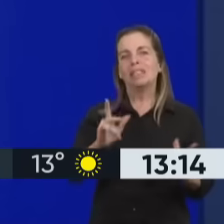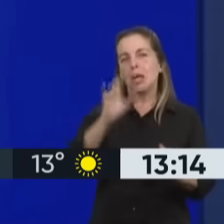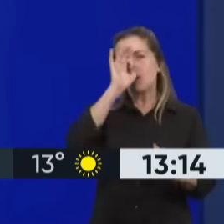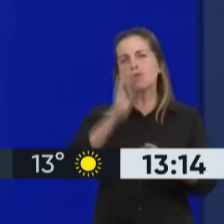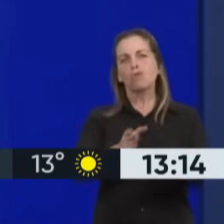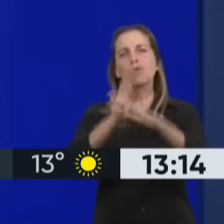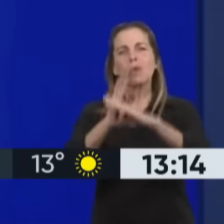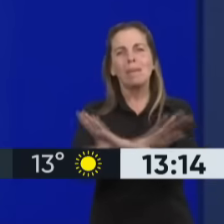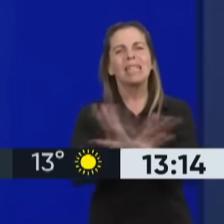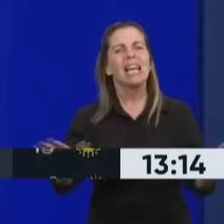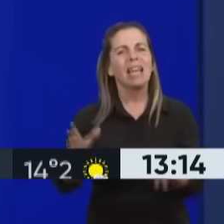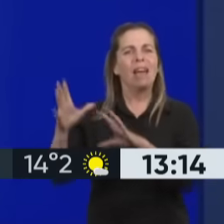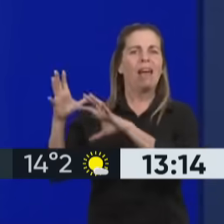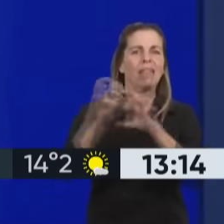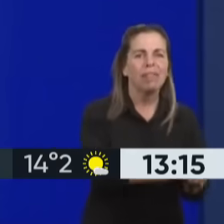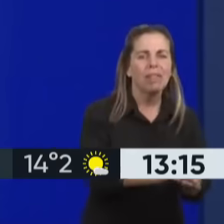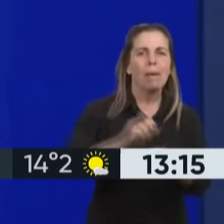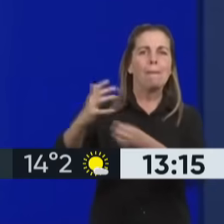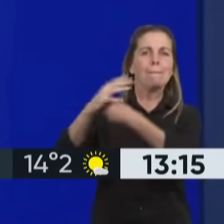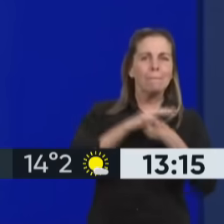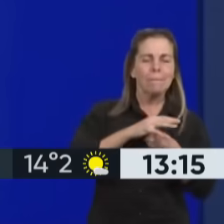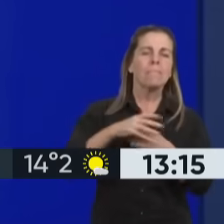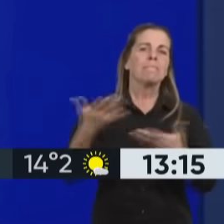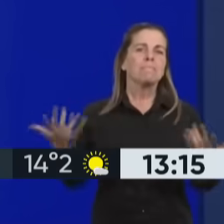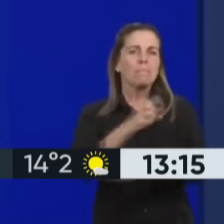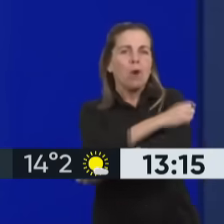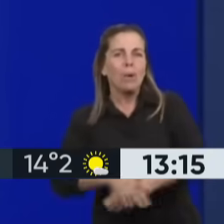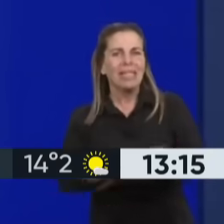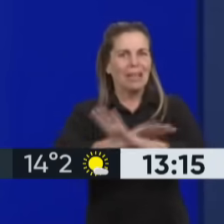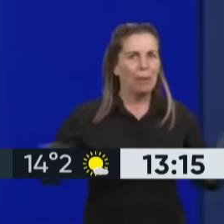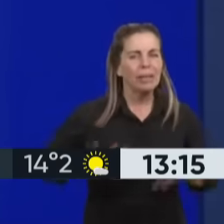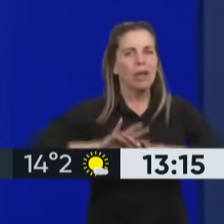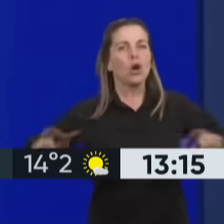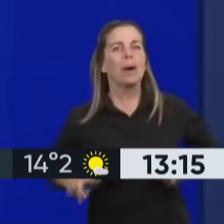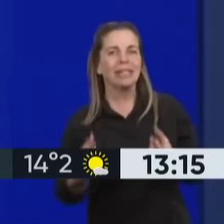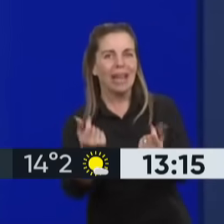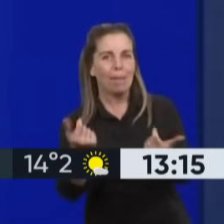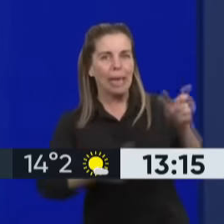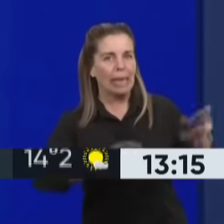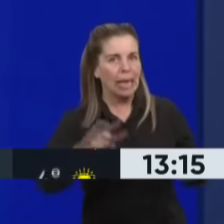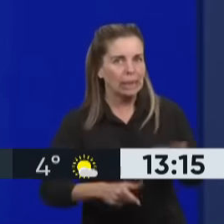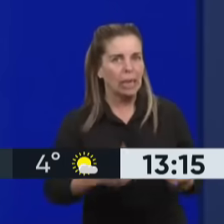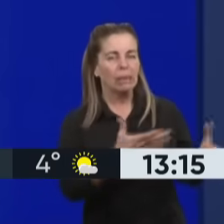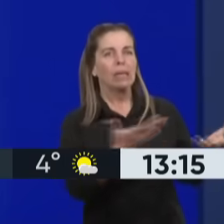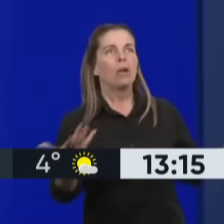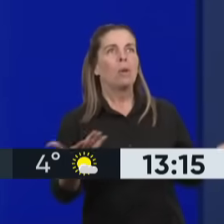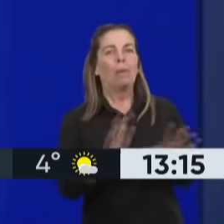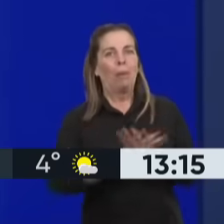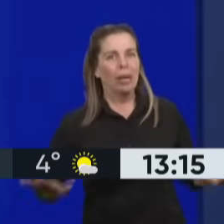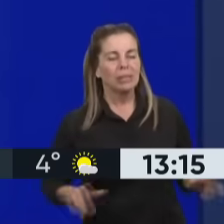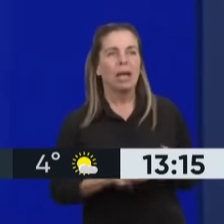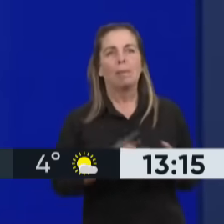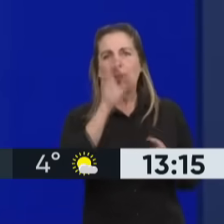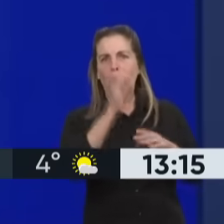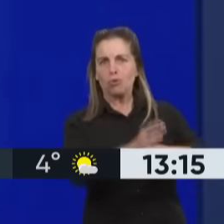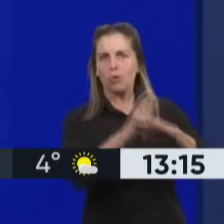sus atropellos, nunca más a su miseria, nunca más a usar la plata de todos los argentinos como un botín de guerra, nunca